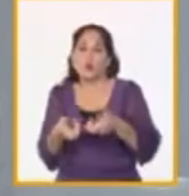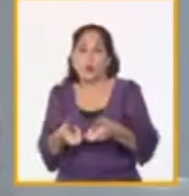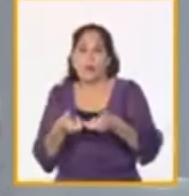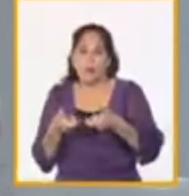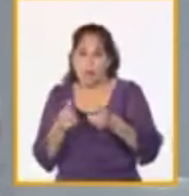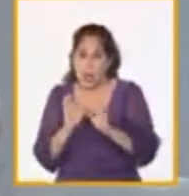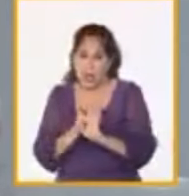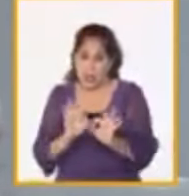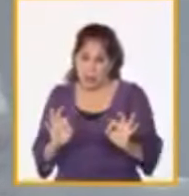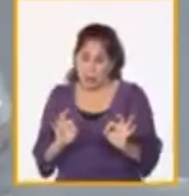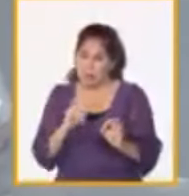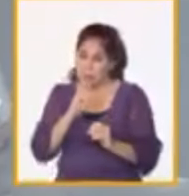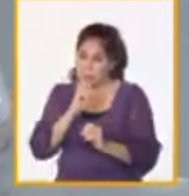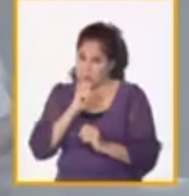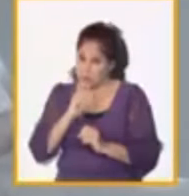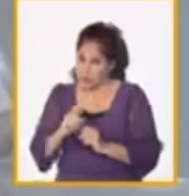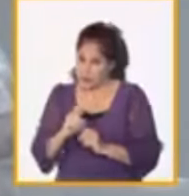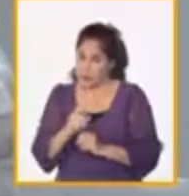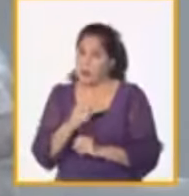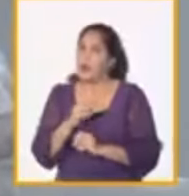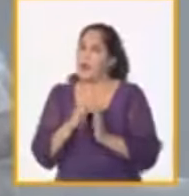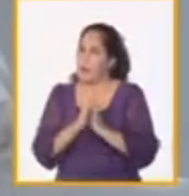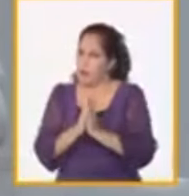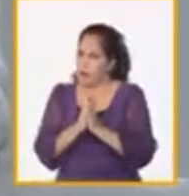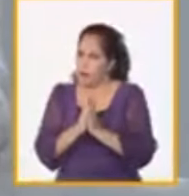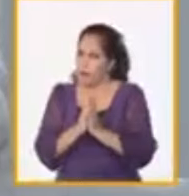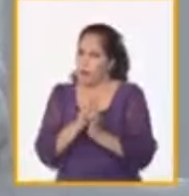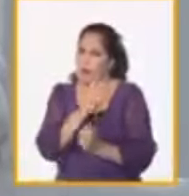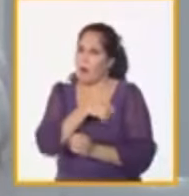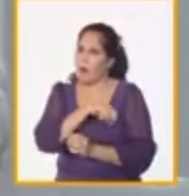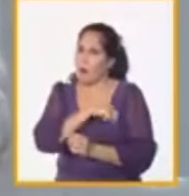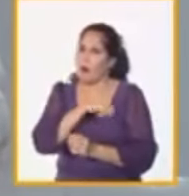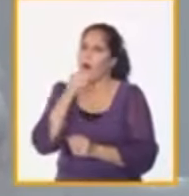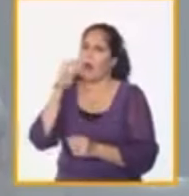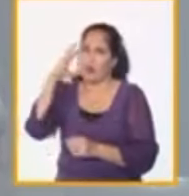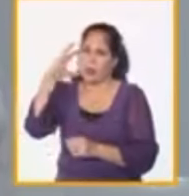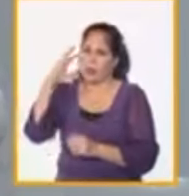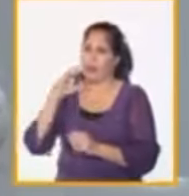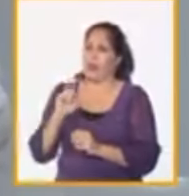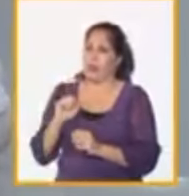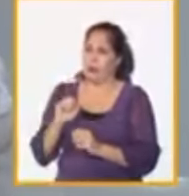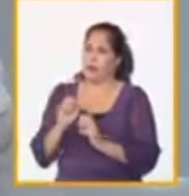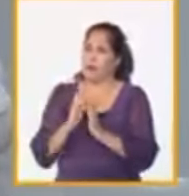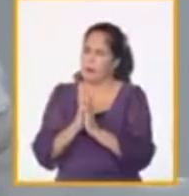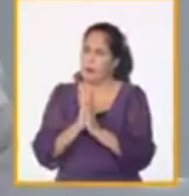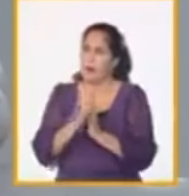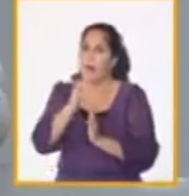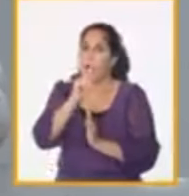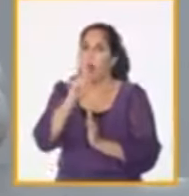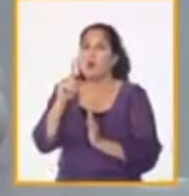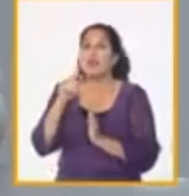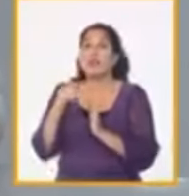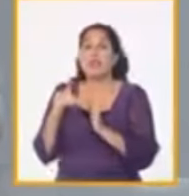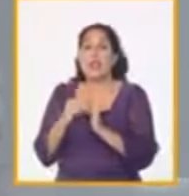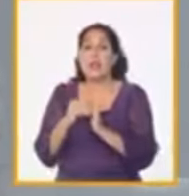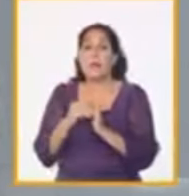nosotros, y le pedimos a la población comprensión, tenemos alrededor de 11.000 fosas